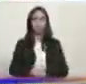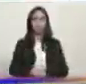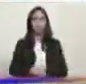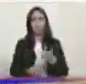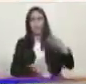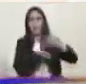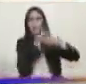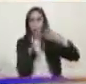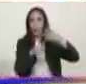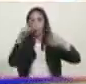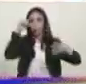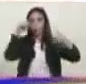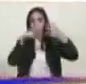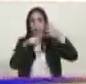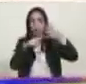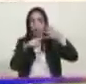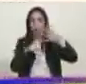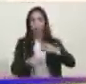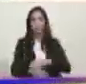Cuarto vértice.